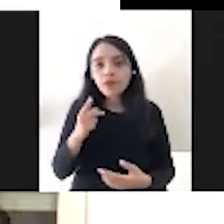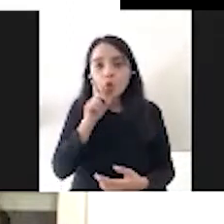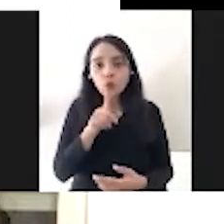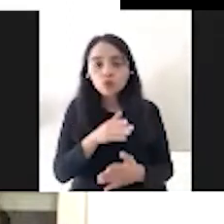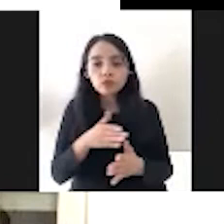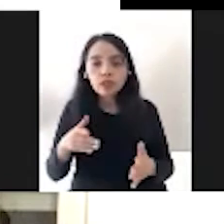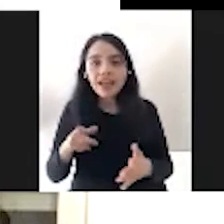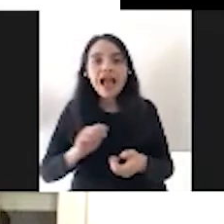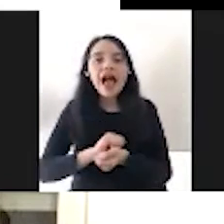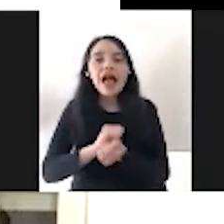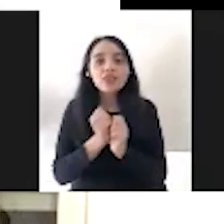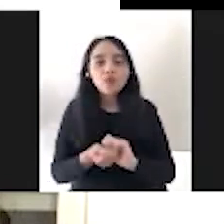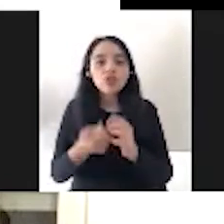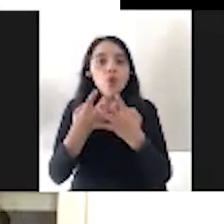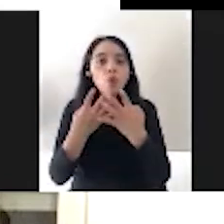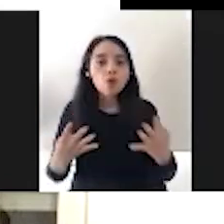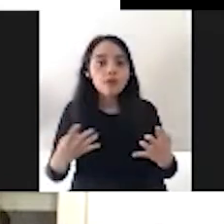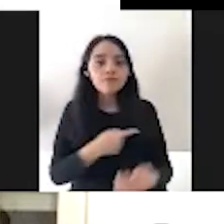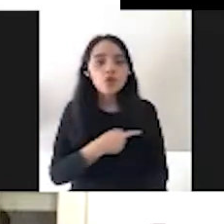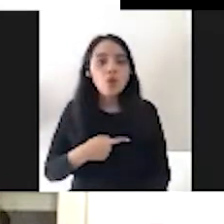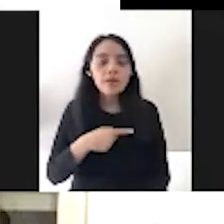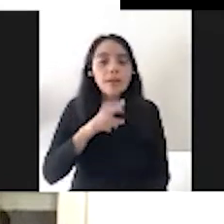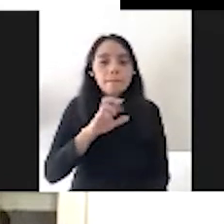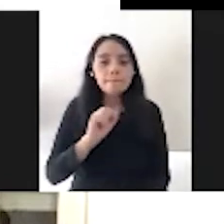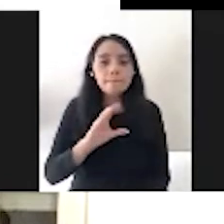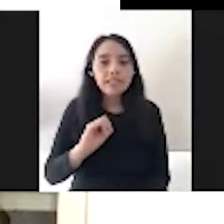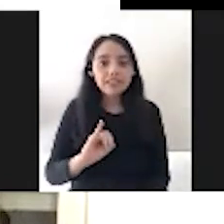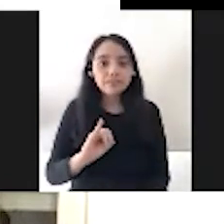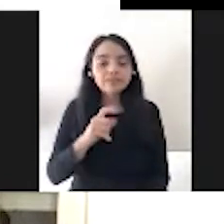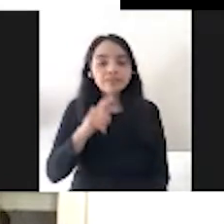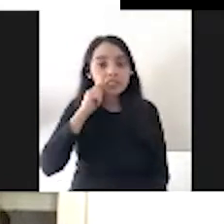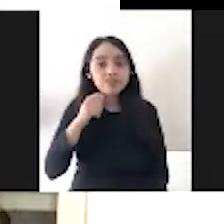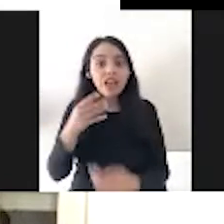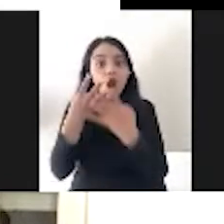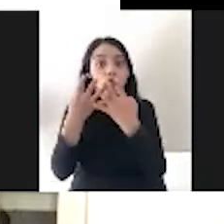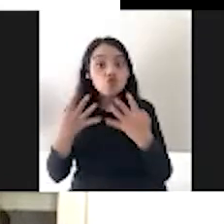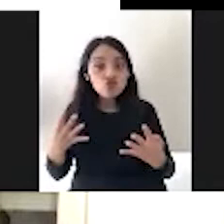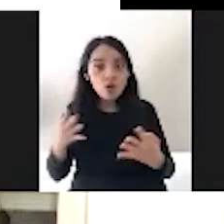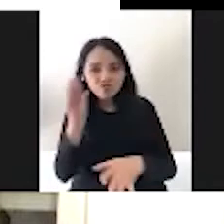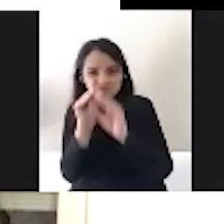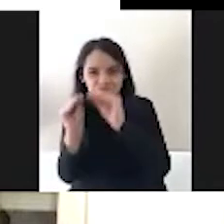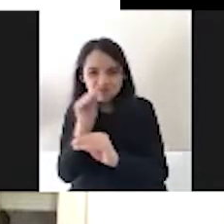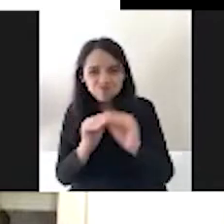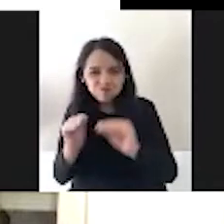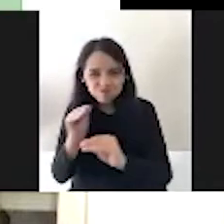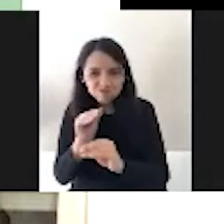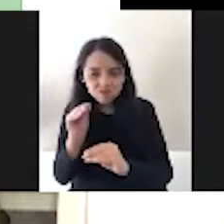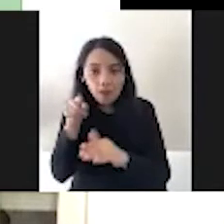adecuaciones curriculares, ¿no es cierto?, el famoso PASI, ¿no?, en la cual hace modificaciones profundas al currículum.